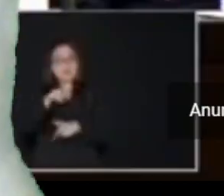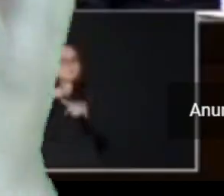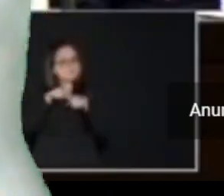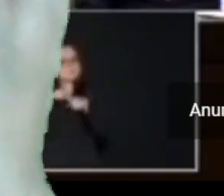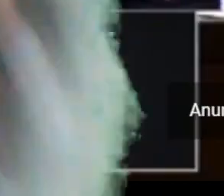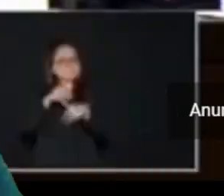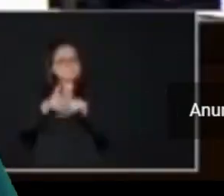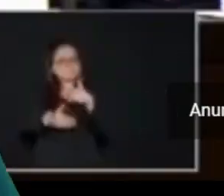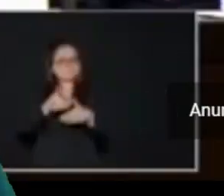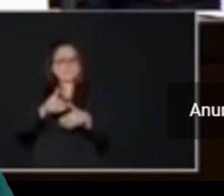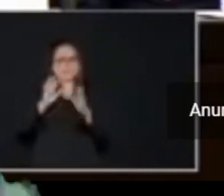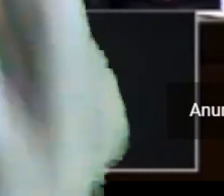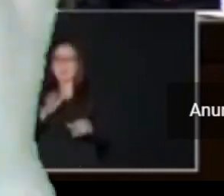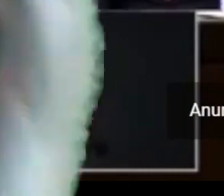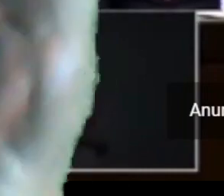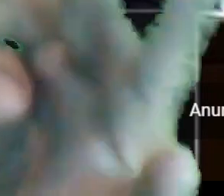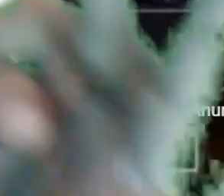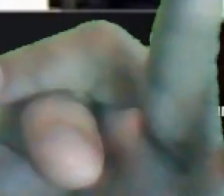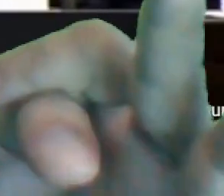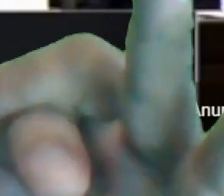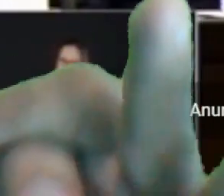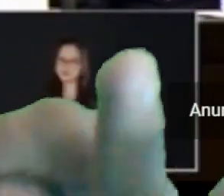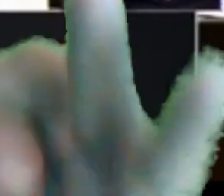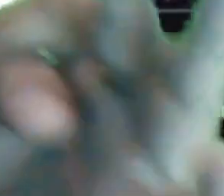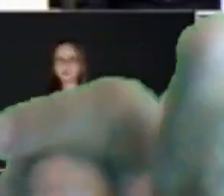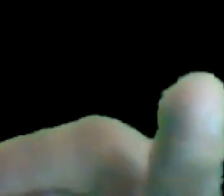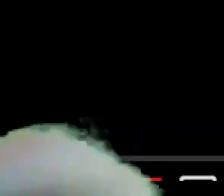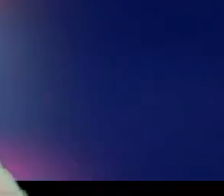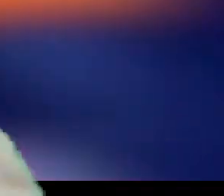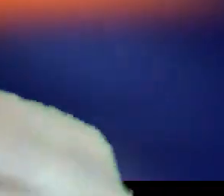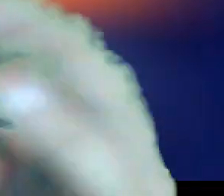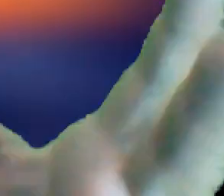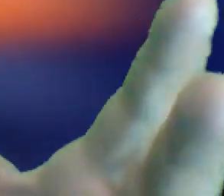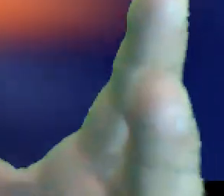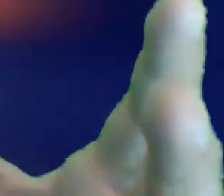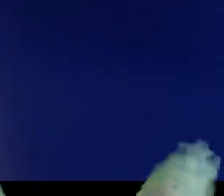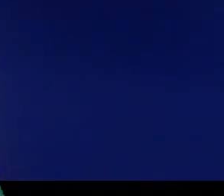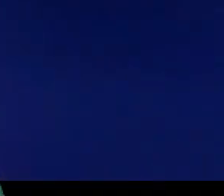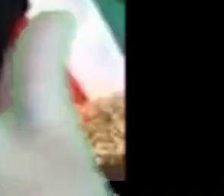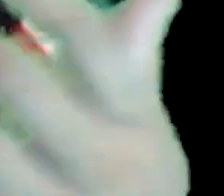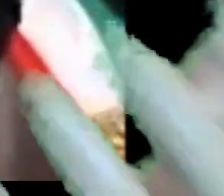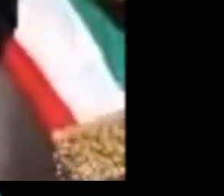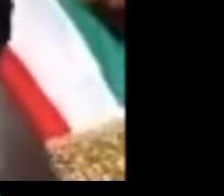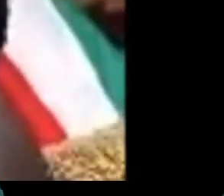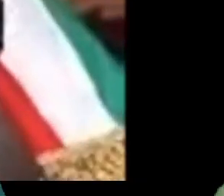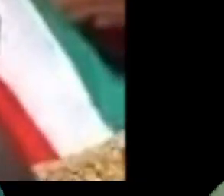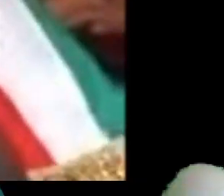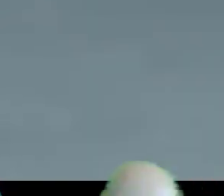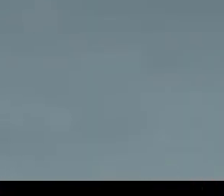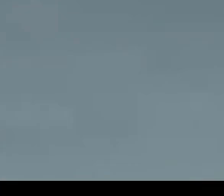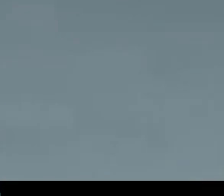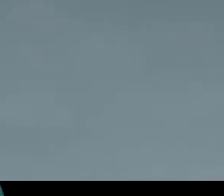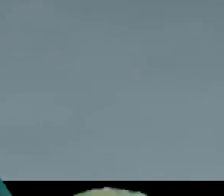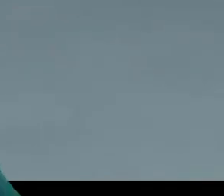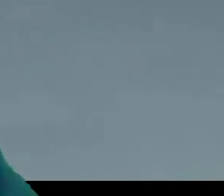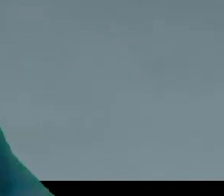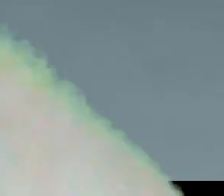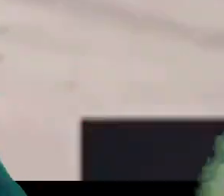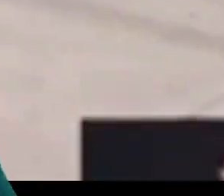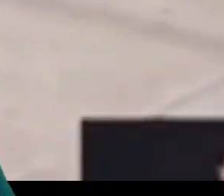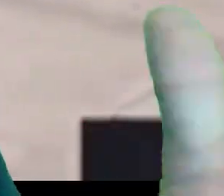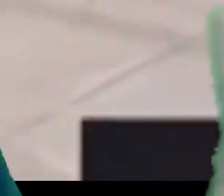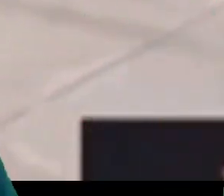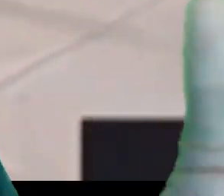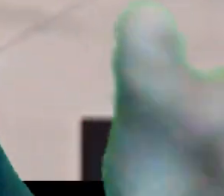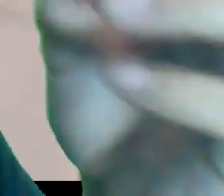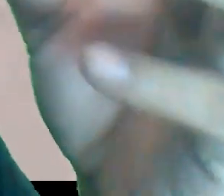su visión sobre el futuro. O sea, si ese dinero de Dos Bocas estuviera invirtiendo en energías renovables,